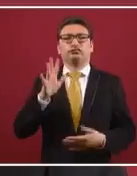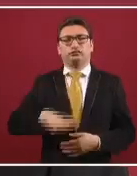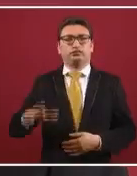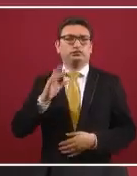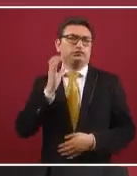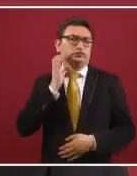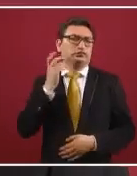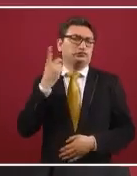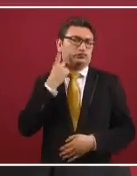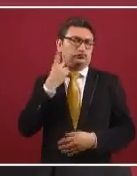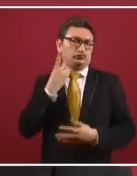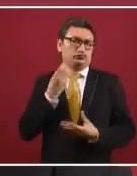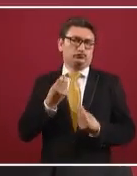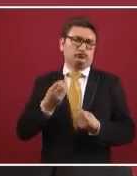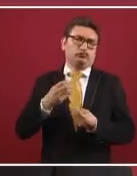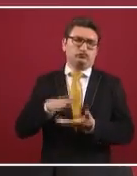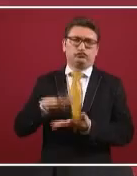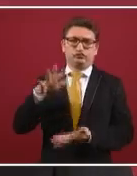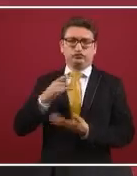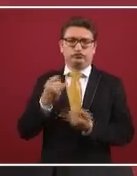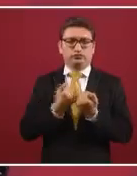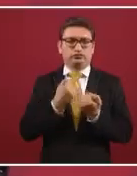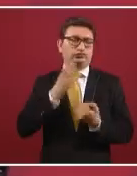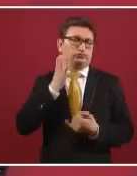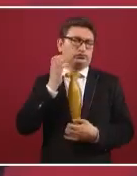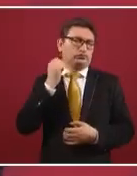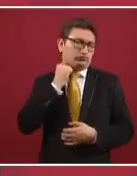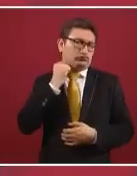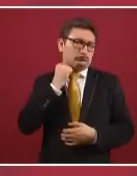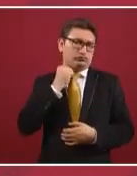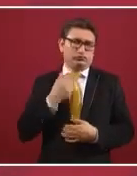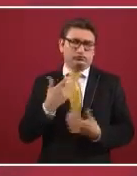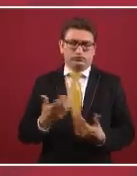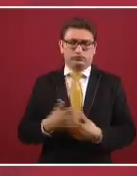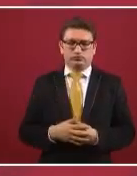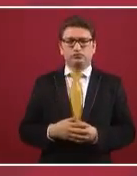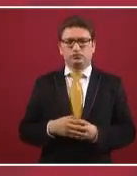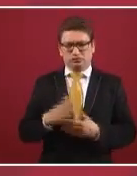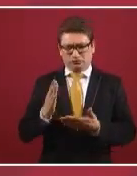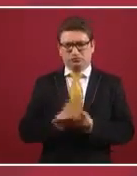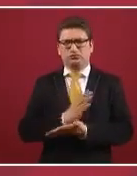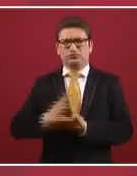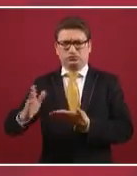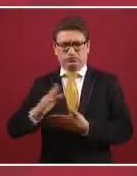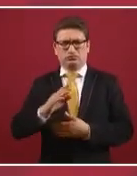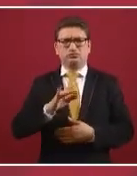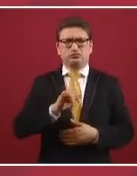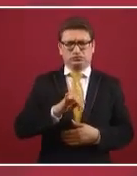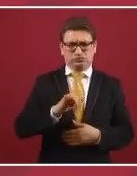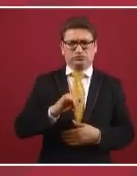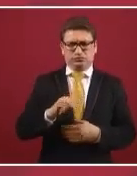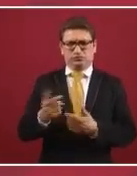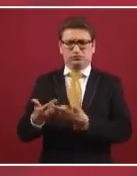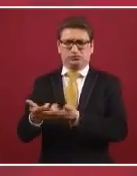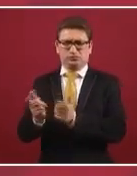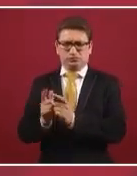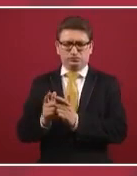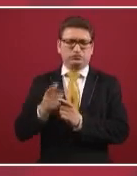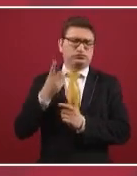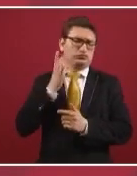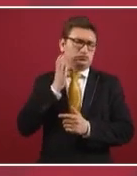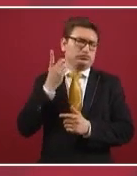Cámara de Diputados y en la Cámara de Senadores. Entonces, aunque hay autonomía, hay independencia,